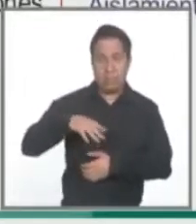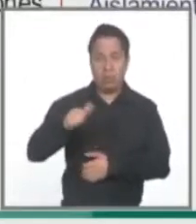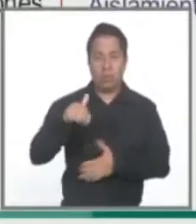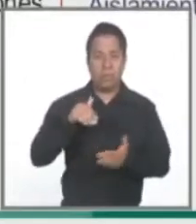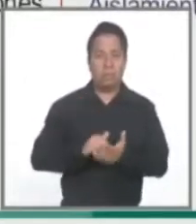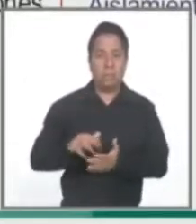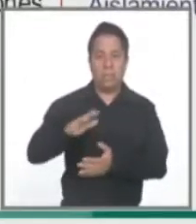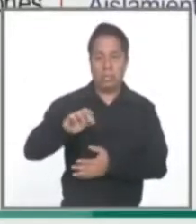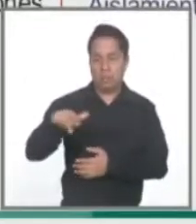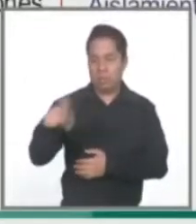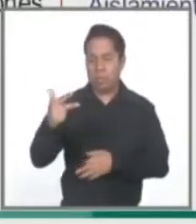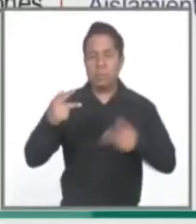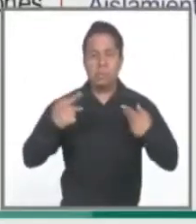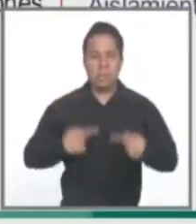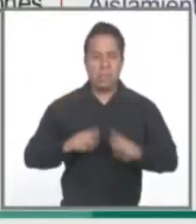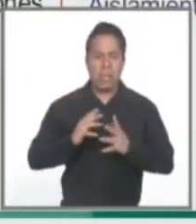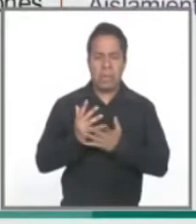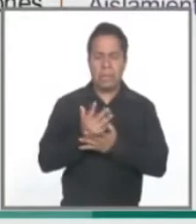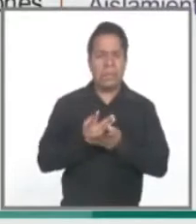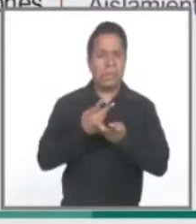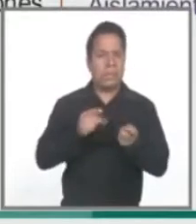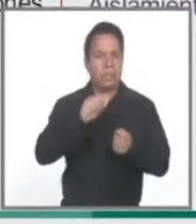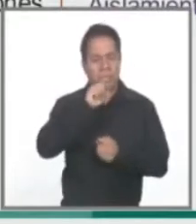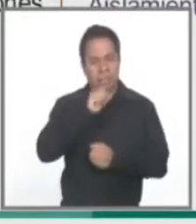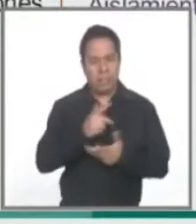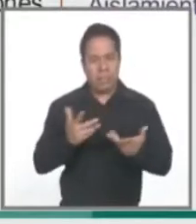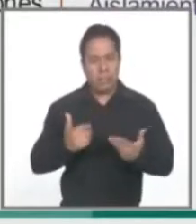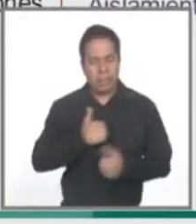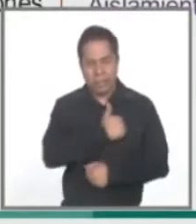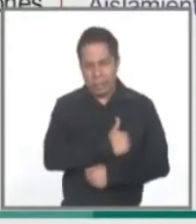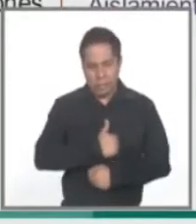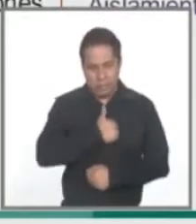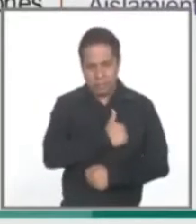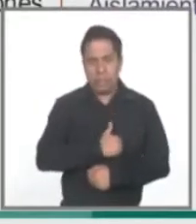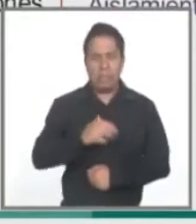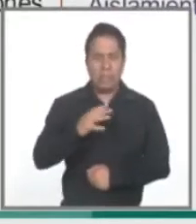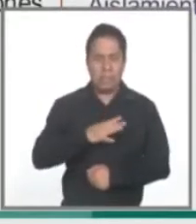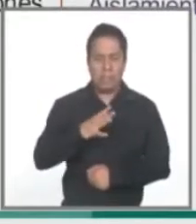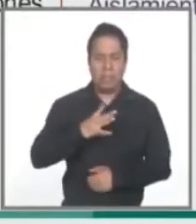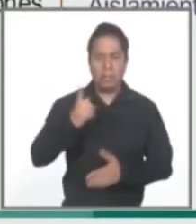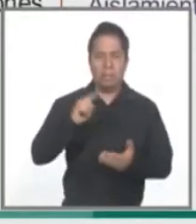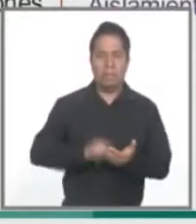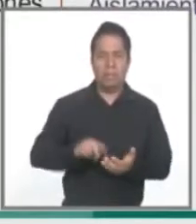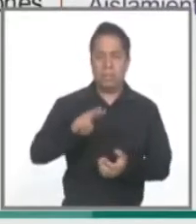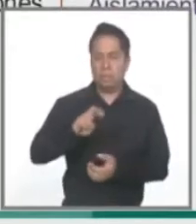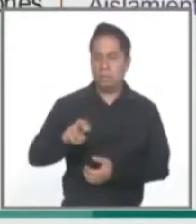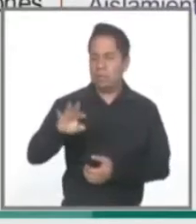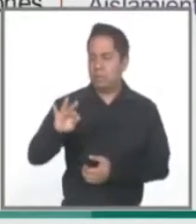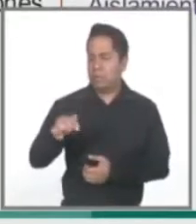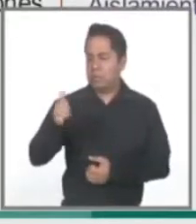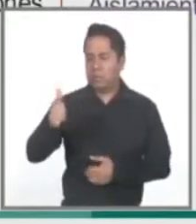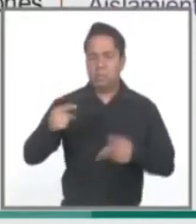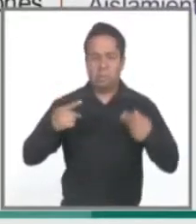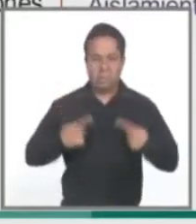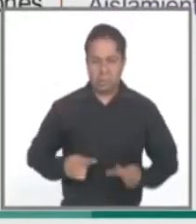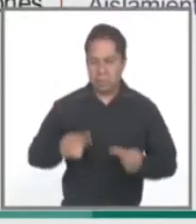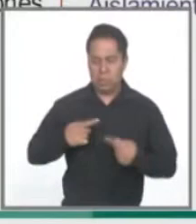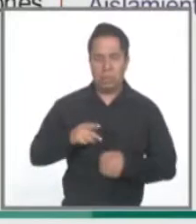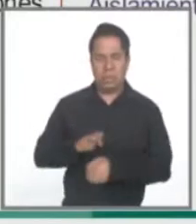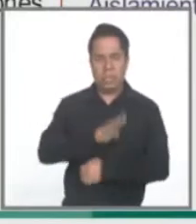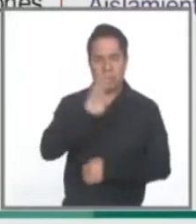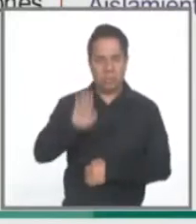513 se han recuperado y lamentablemente ya llevamos 1000 246 defunciones